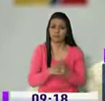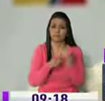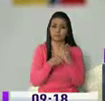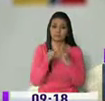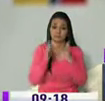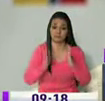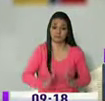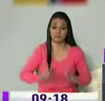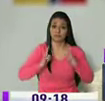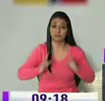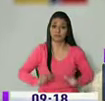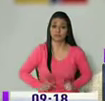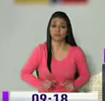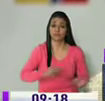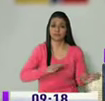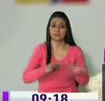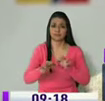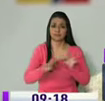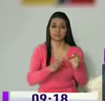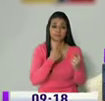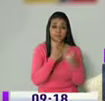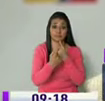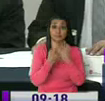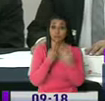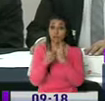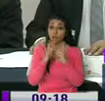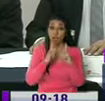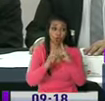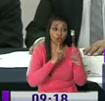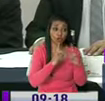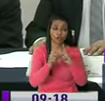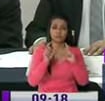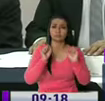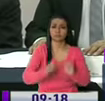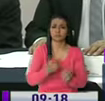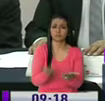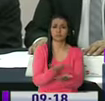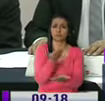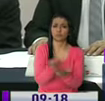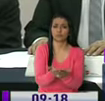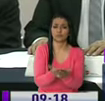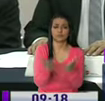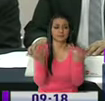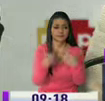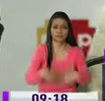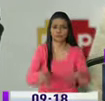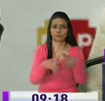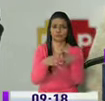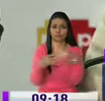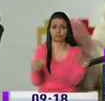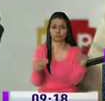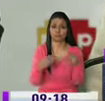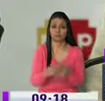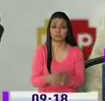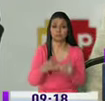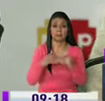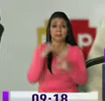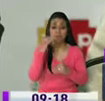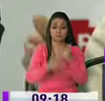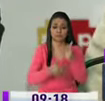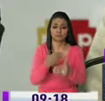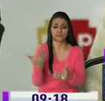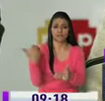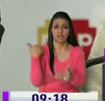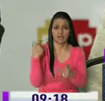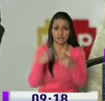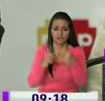Espinosa, explicó que precisamente con el diálogo nacional se pretende dejar establecido todo esto. Que se garantice el debido proceso,